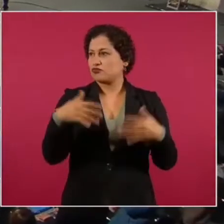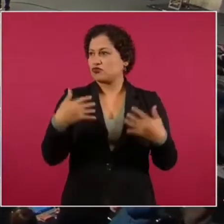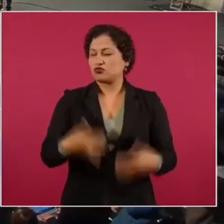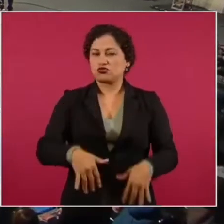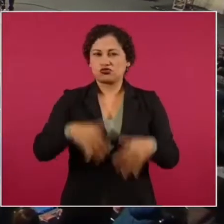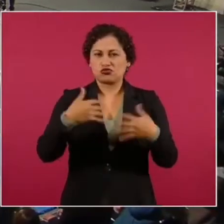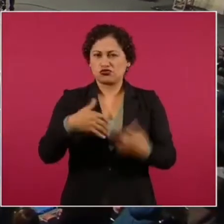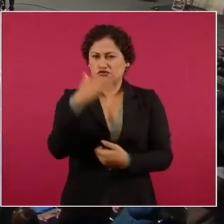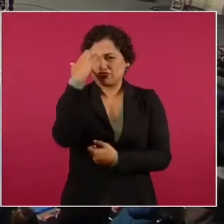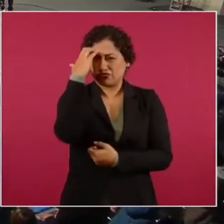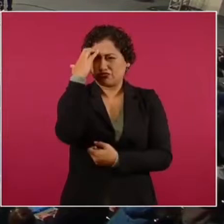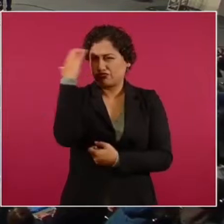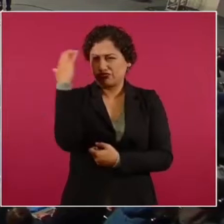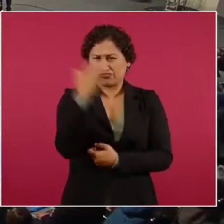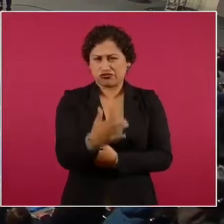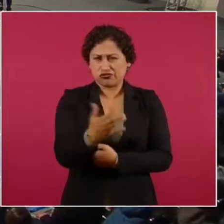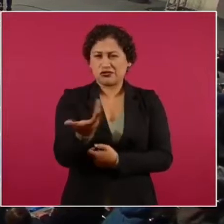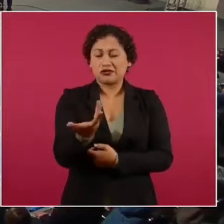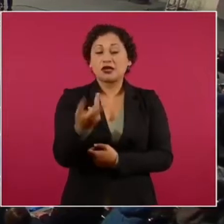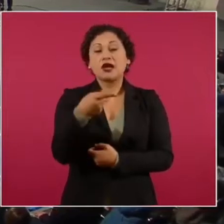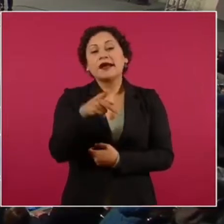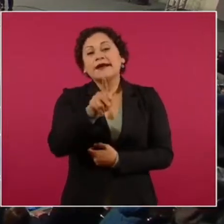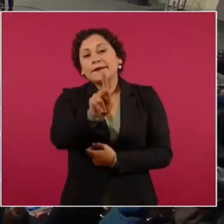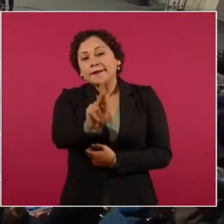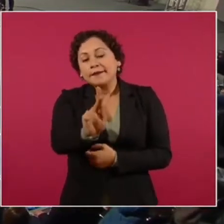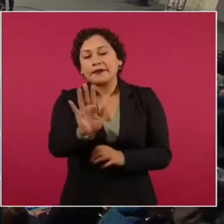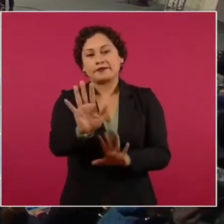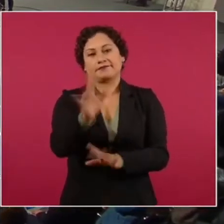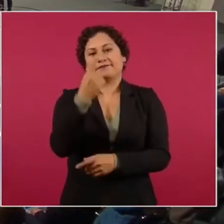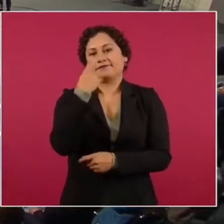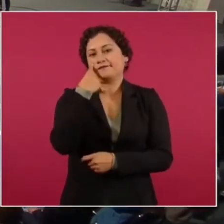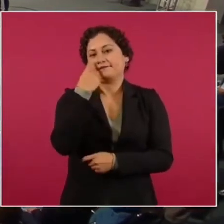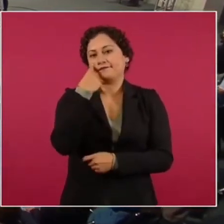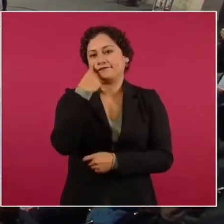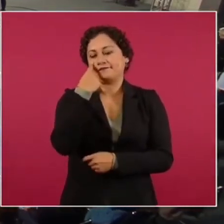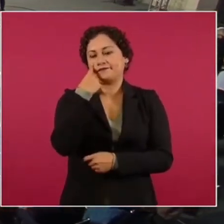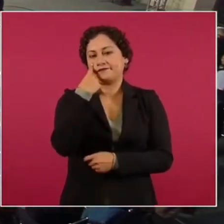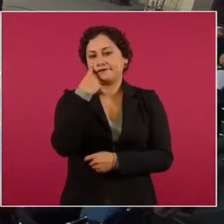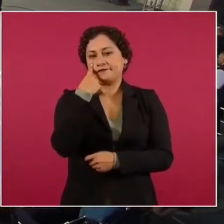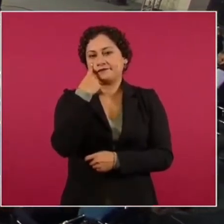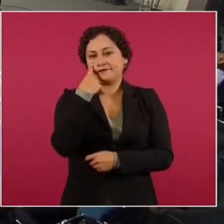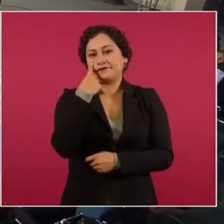Lo que pasa es que este es un país con